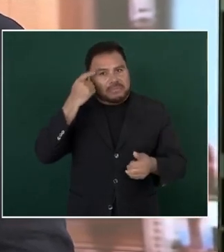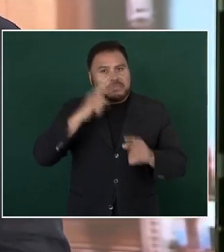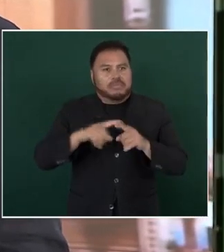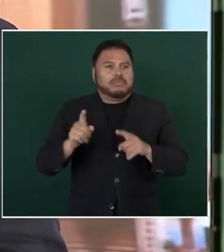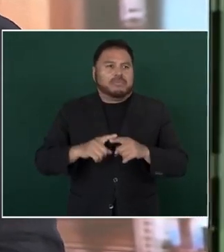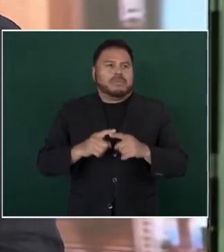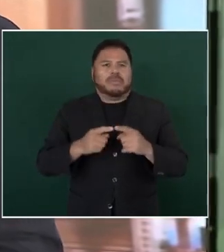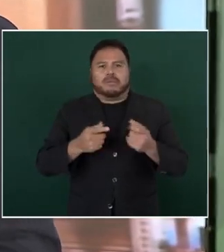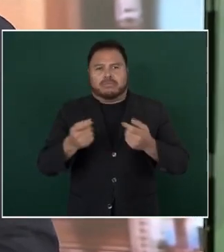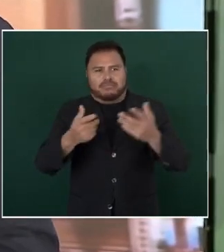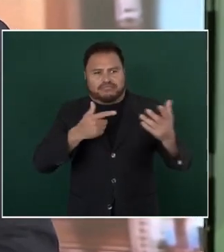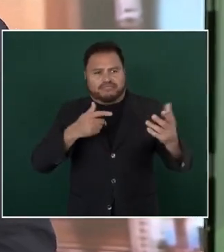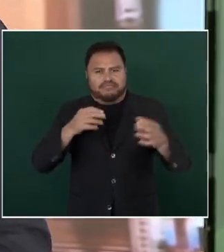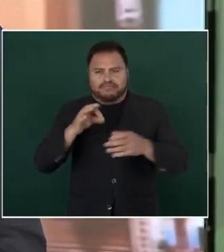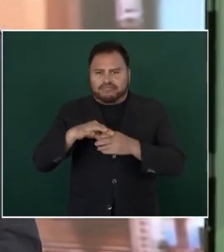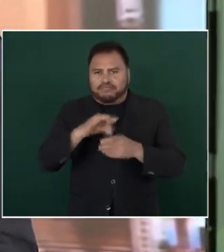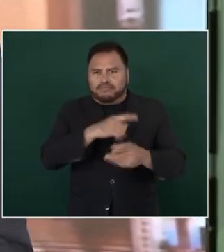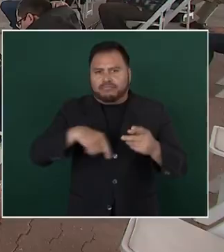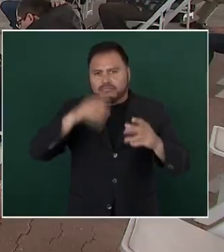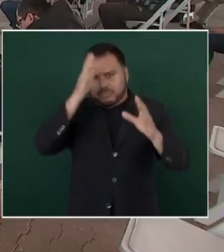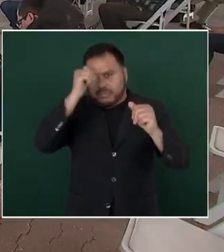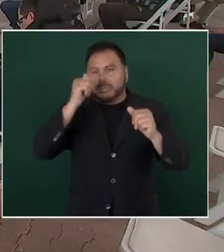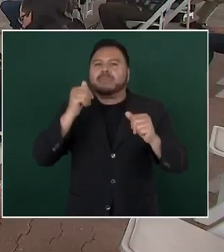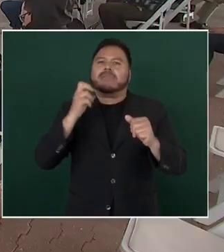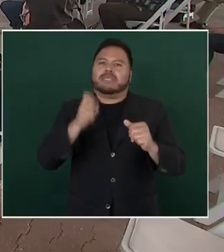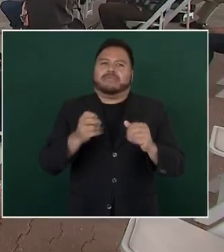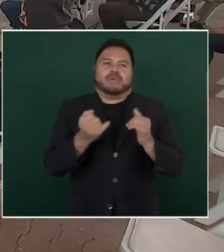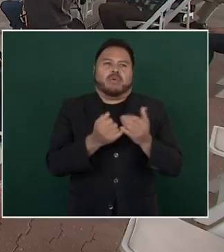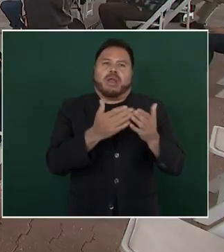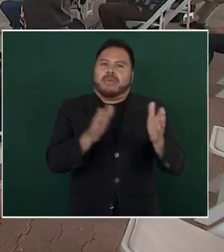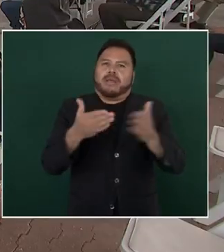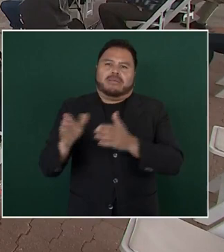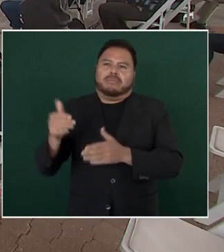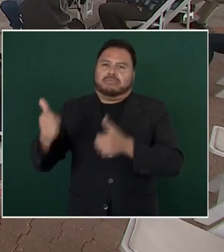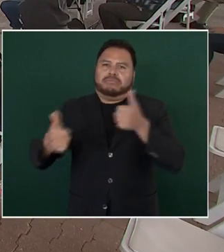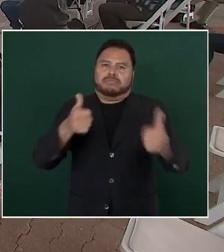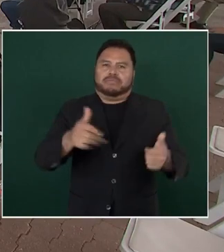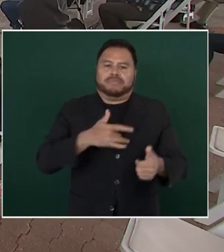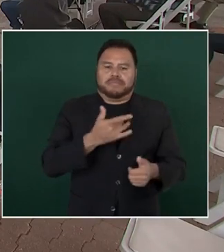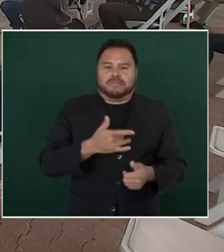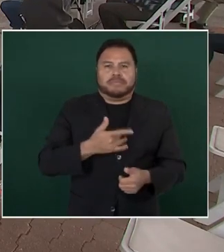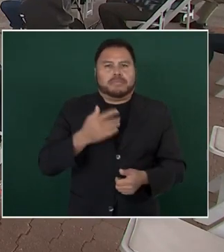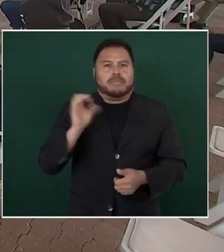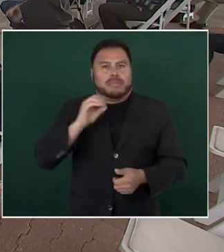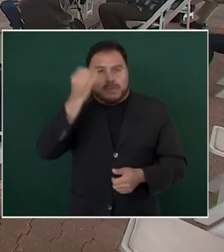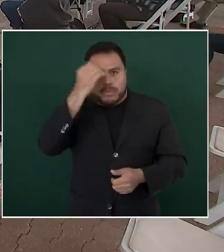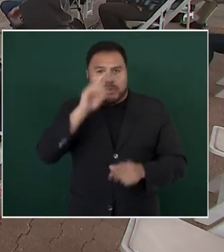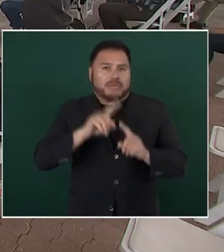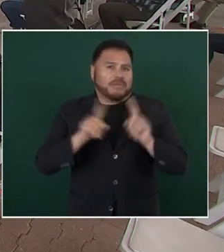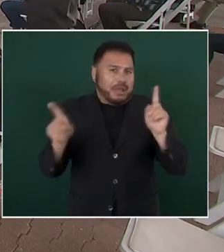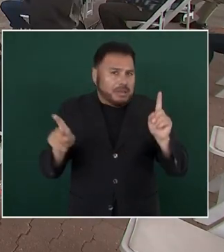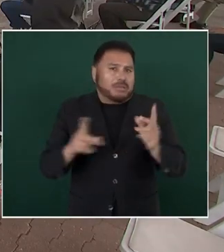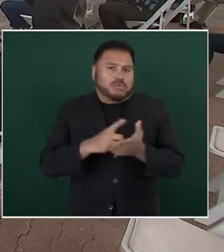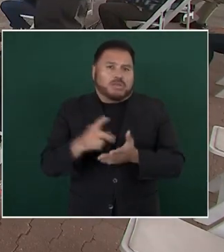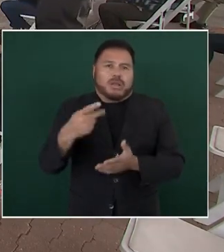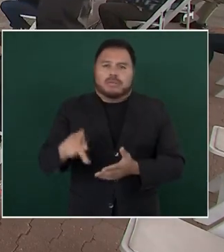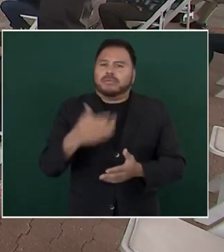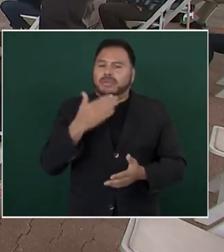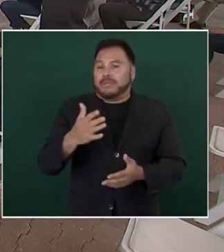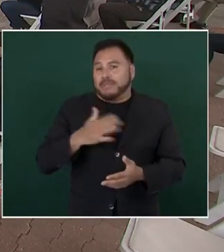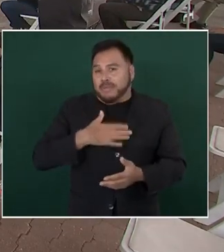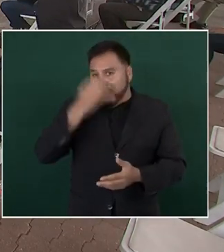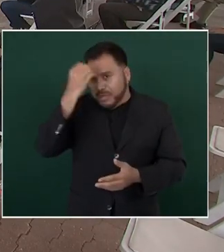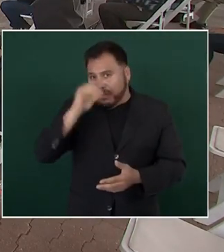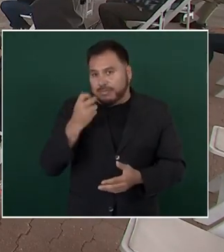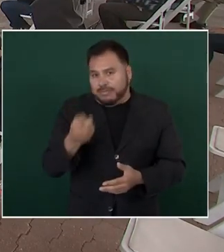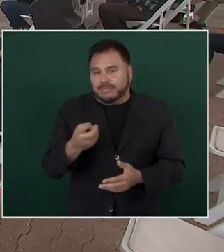y la democracia es pluralidad, es garantizar el derecho a disentir, pero mi opinión es esa.